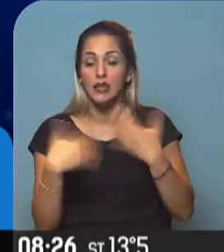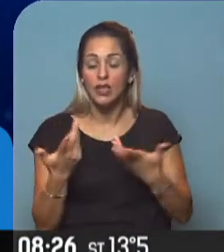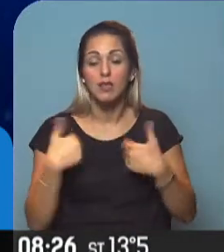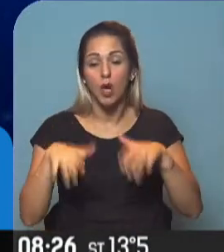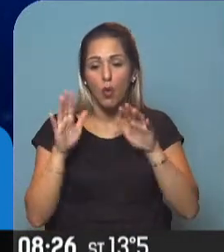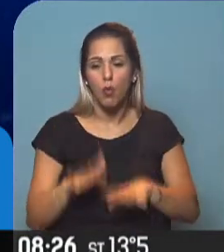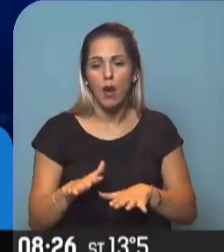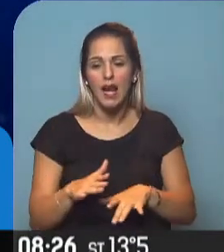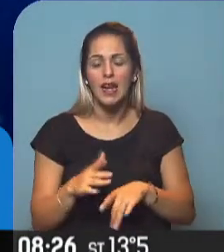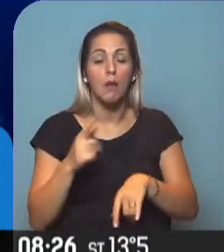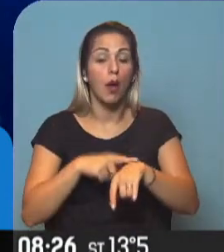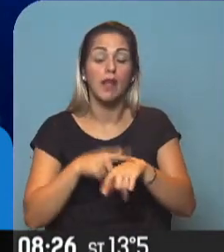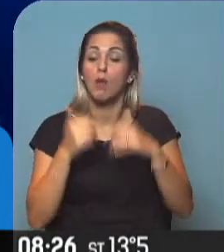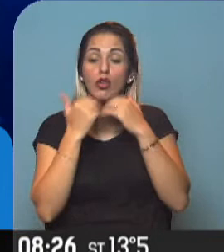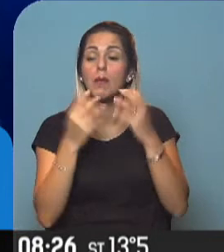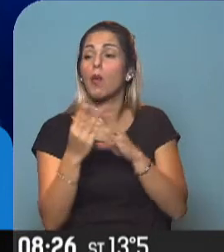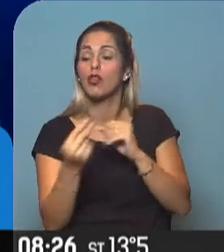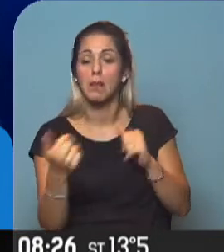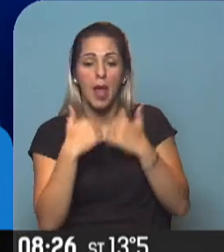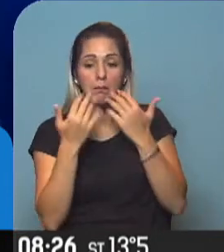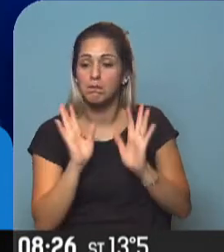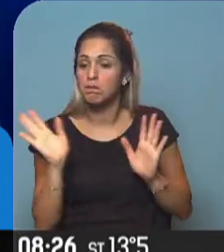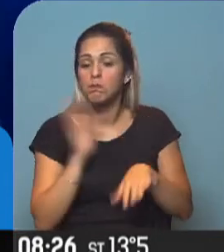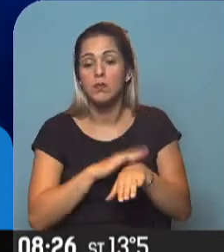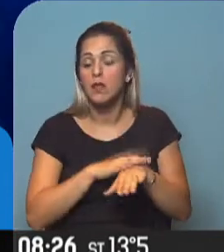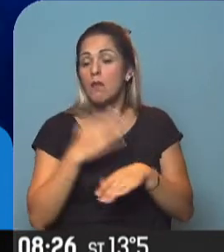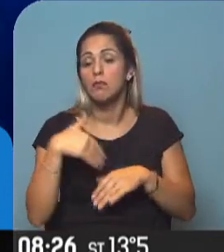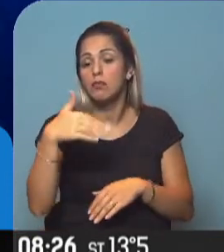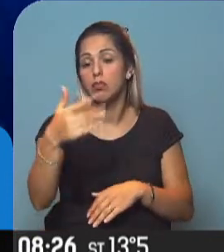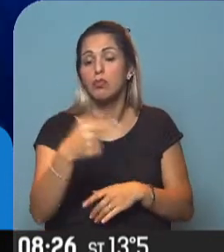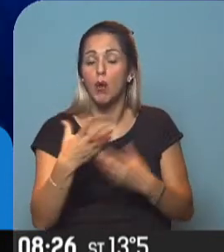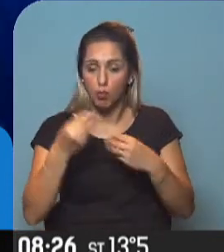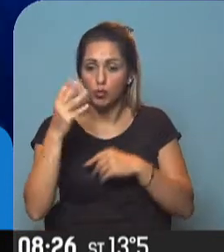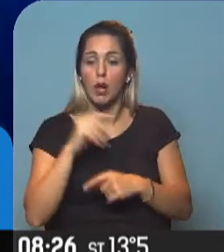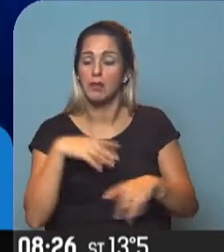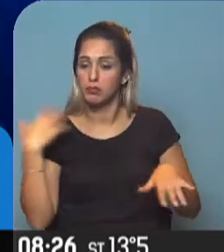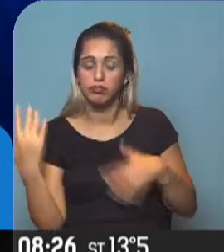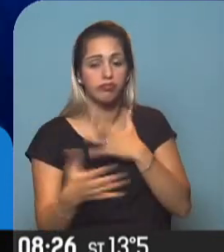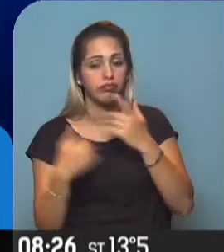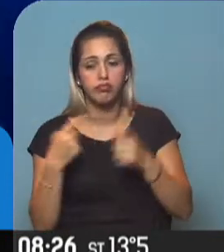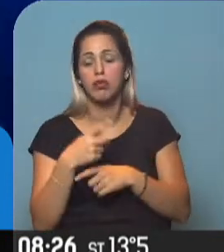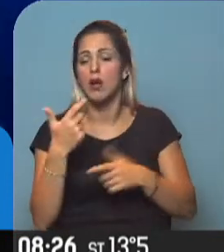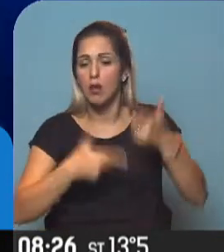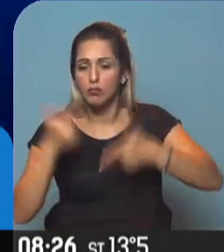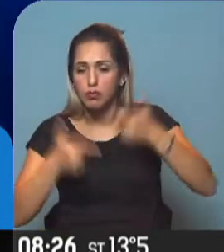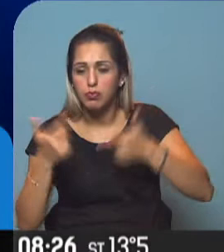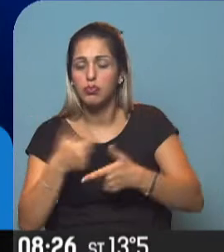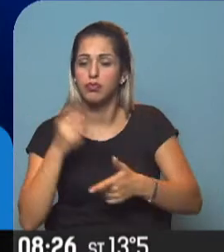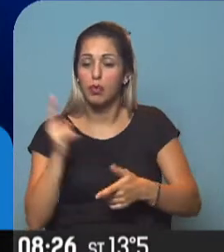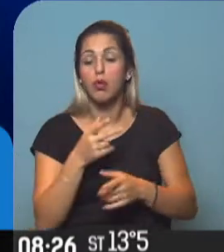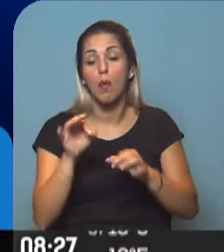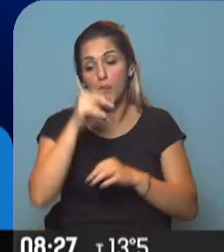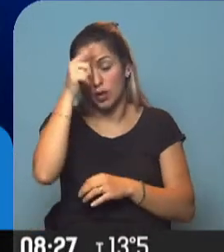anarquistas eran por tiempo indeterminado y general y muchas veces terminaban en masacres la policía o incluso el ejército